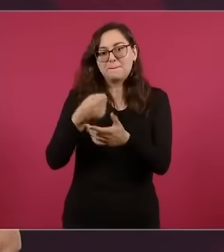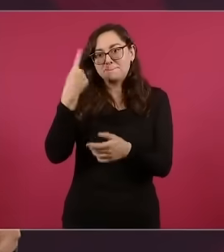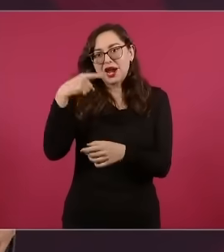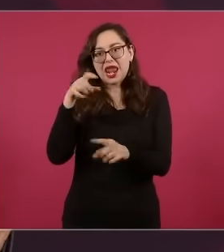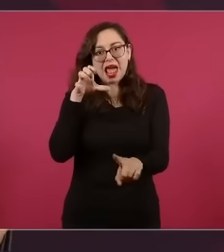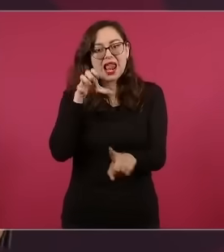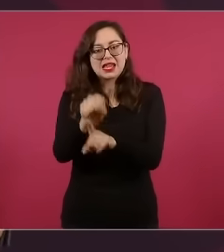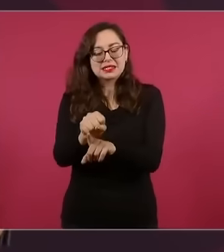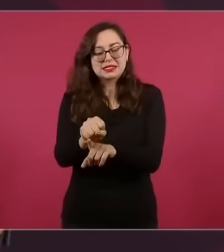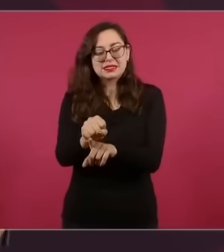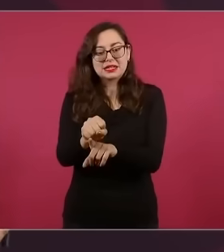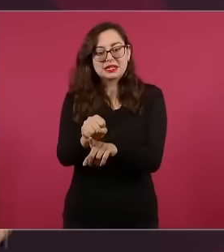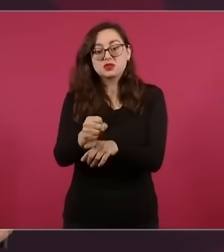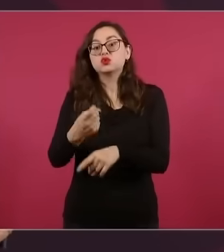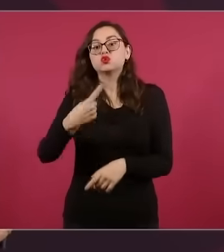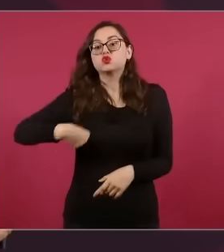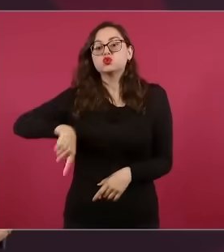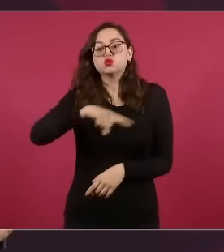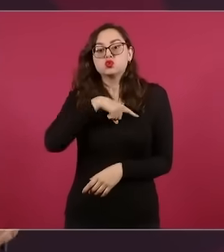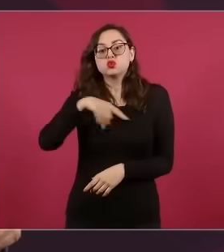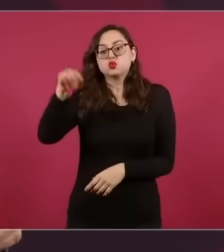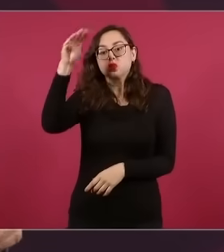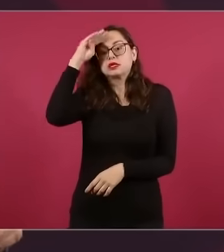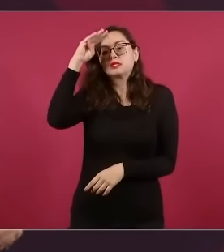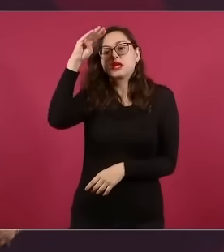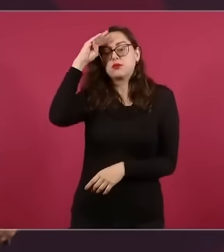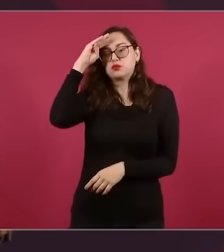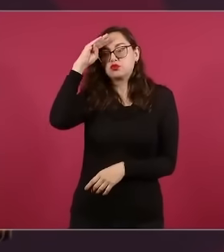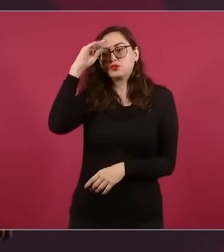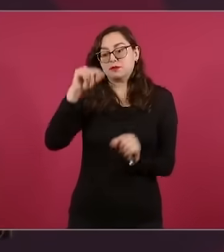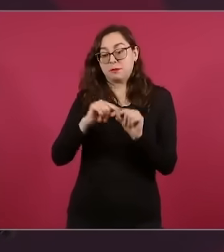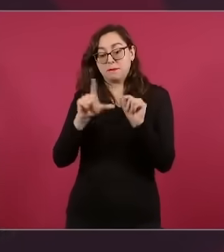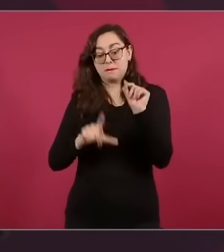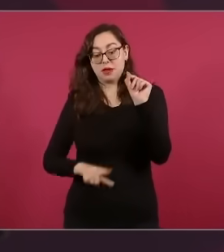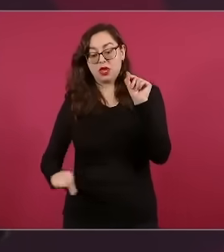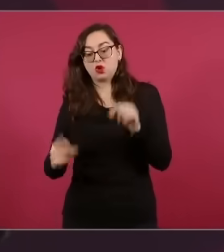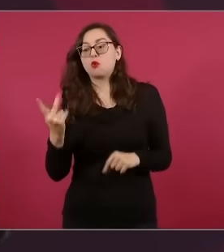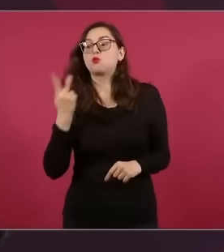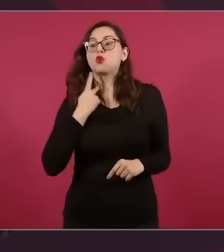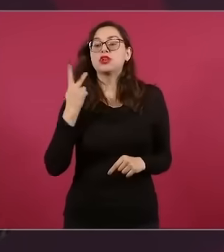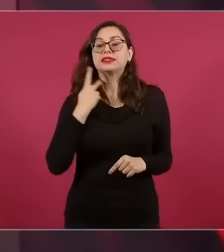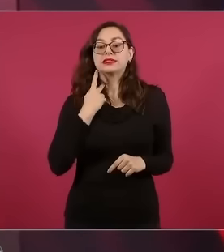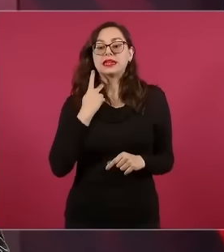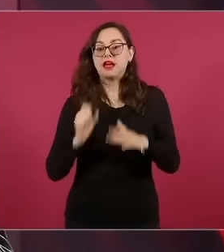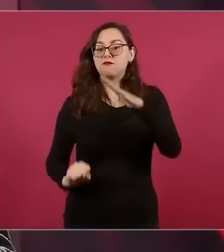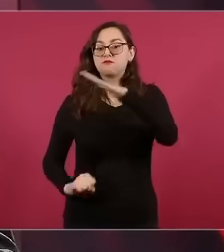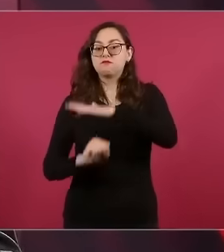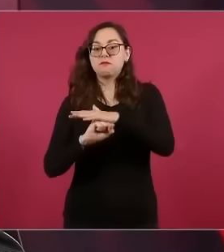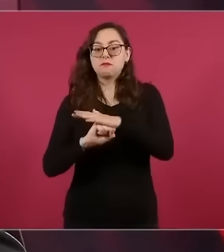Nosotros sostenemos nuestra política en valores